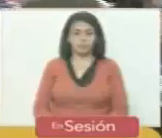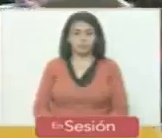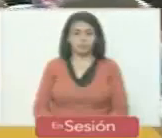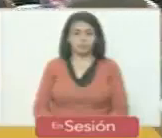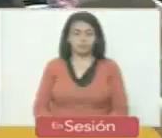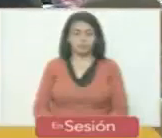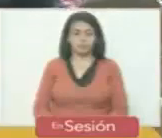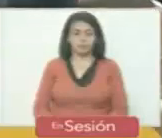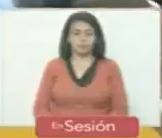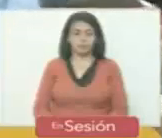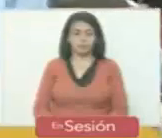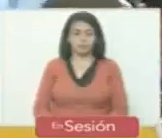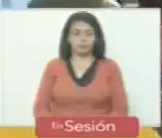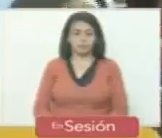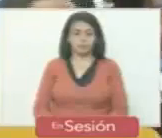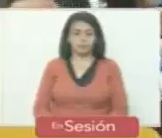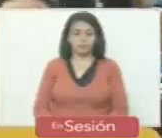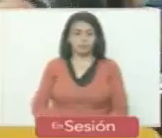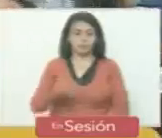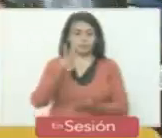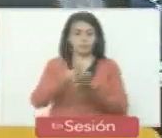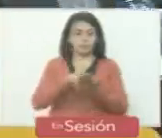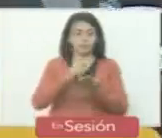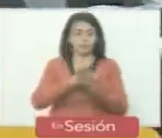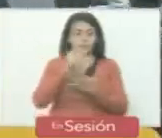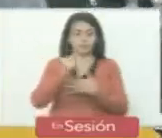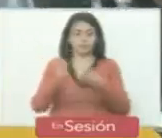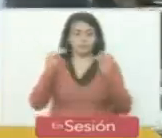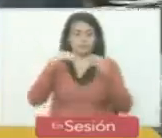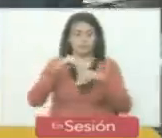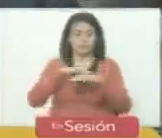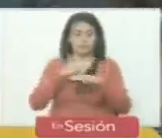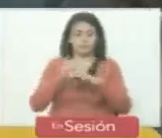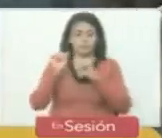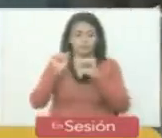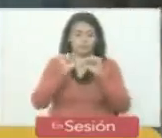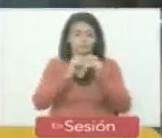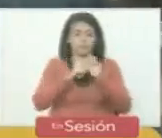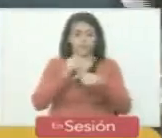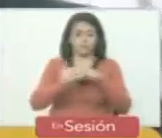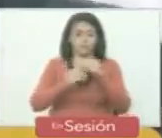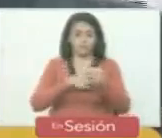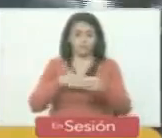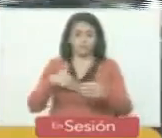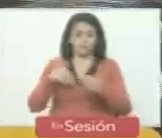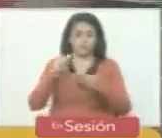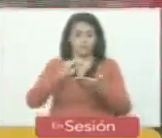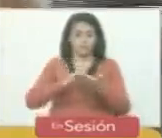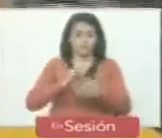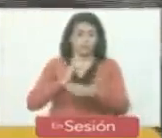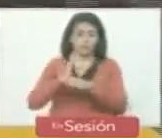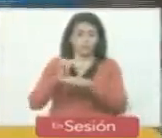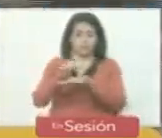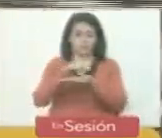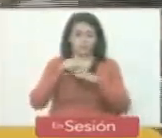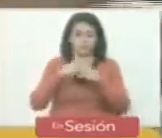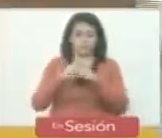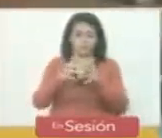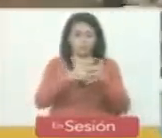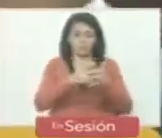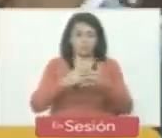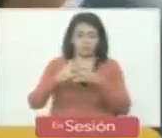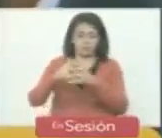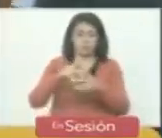Ha sido aprobado el proyecto de acuerdo en repudio a la intención aviesa del gobierno